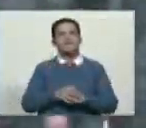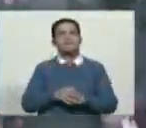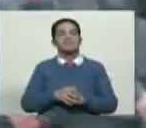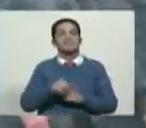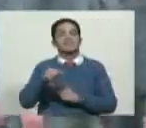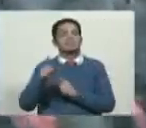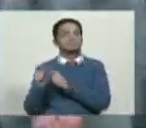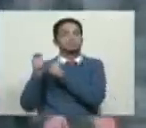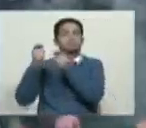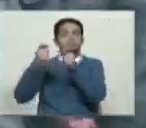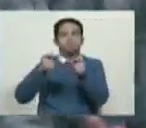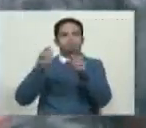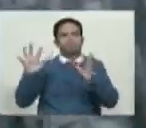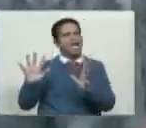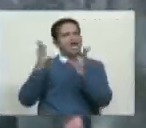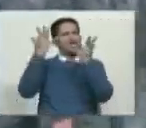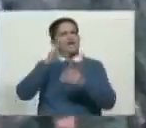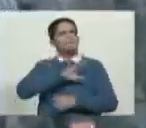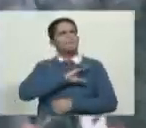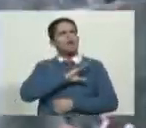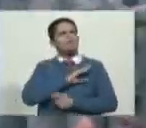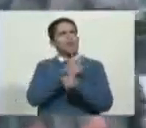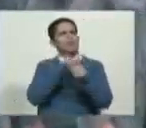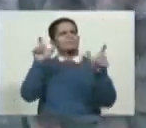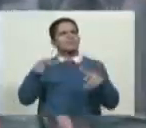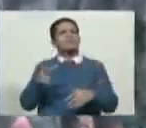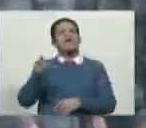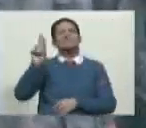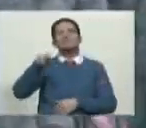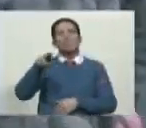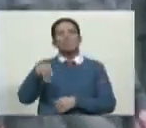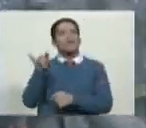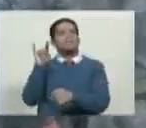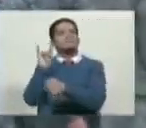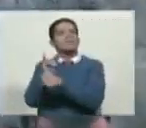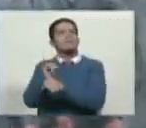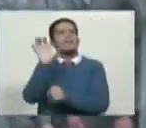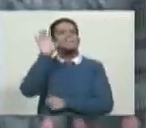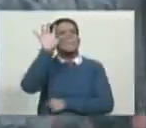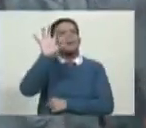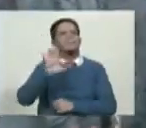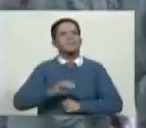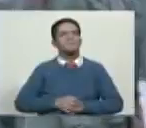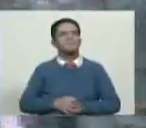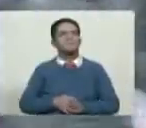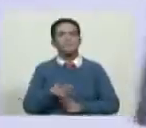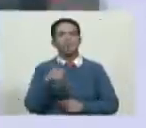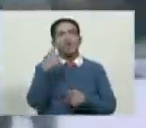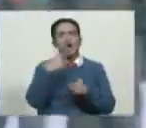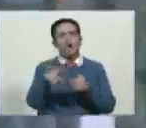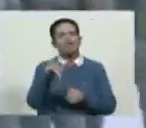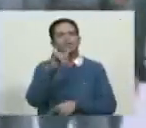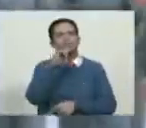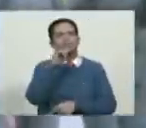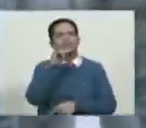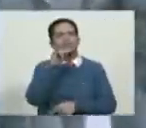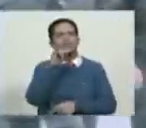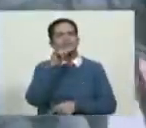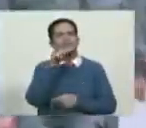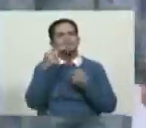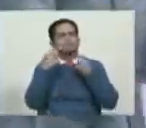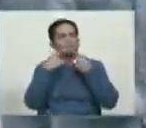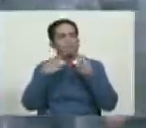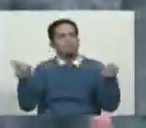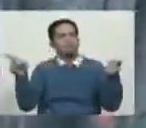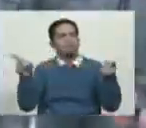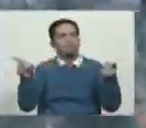nuestros libertadores. Jamás traicionaremos a la patria. Otro de los importantes mensajes que da a conocer